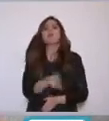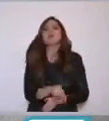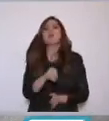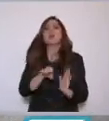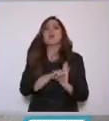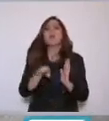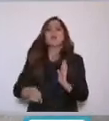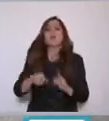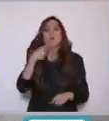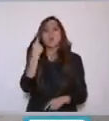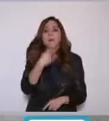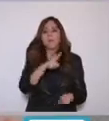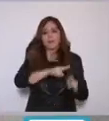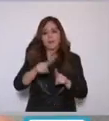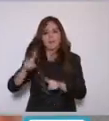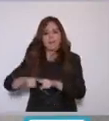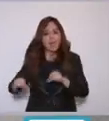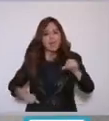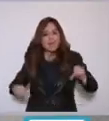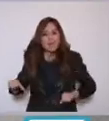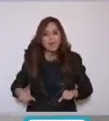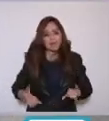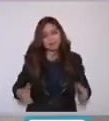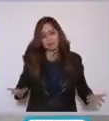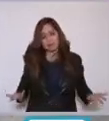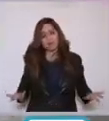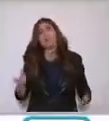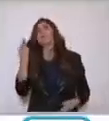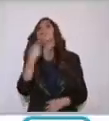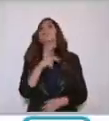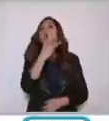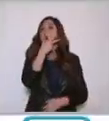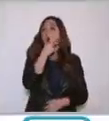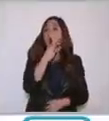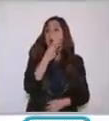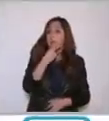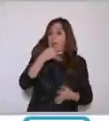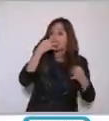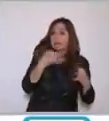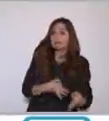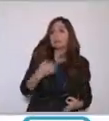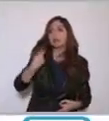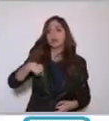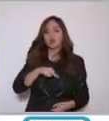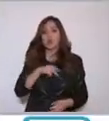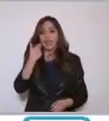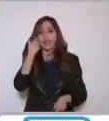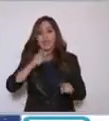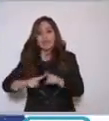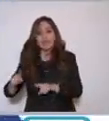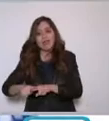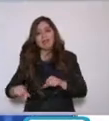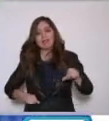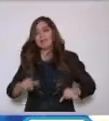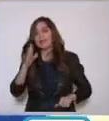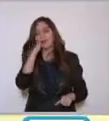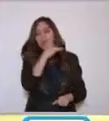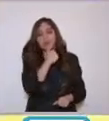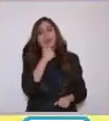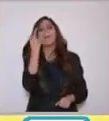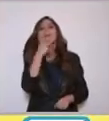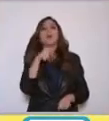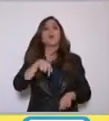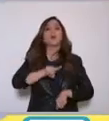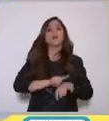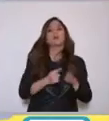tan multitasking como querríamos creer. Bueno, los hombres principalmente, aunque lo quisiéramos creer, no lo somos. No. La primera aplicación que les También comparto algunas esta mujeres.